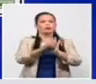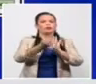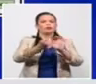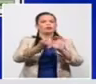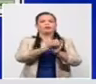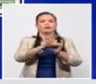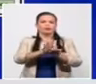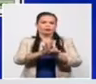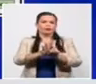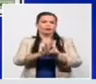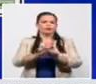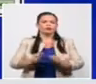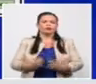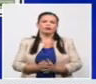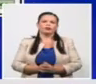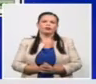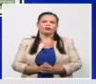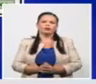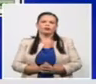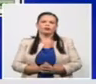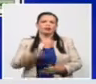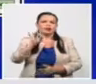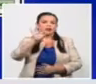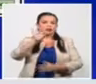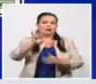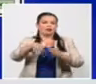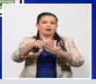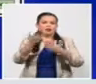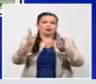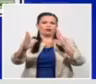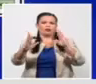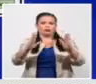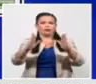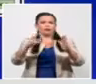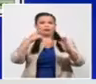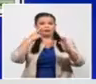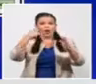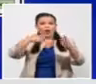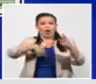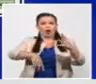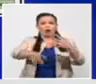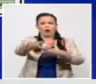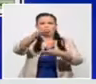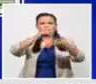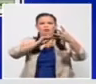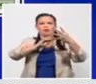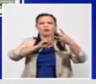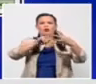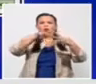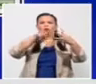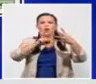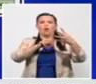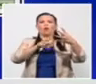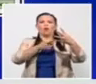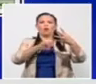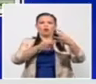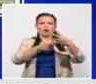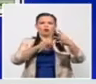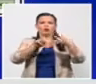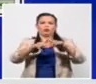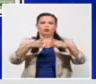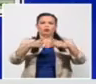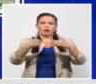últimos 15 días, pues se sitúa en el cuarto lugar en tasa de incidencia de casos